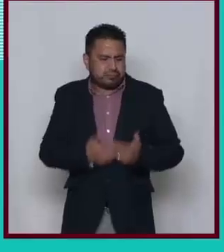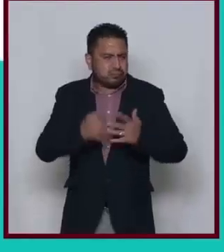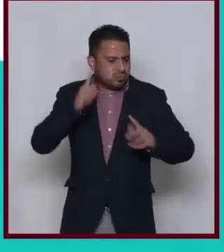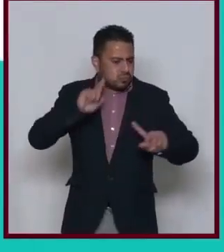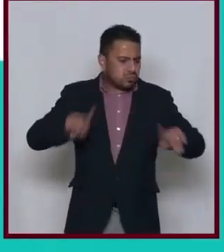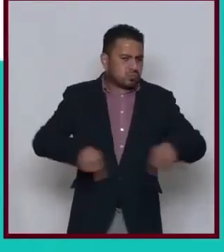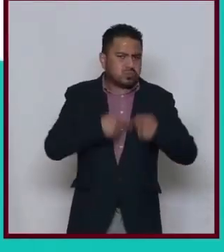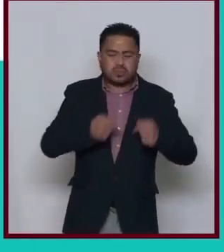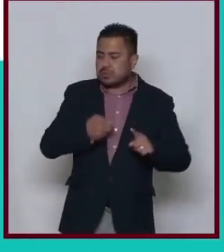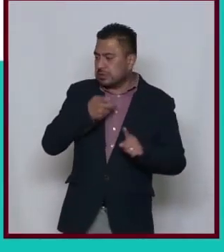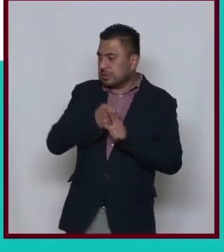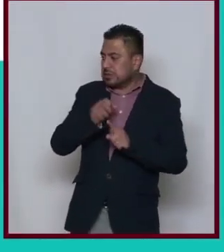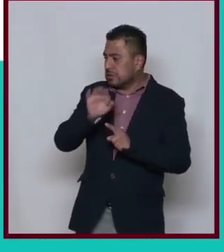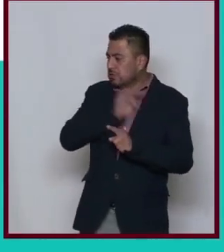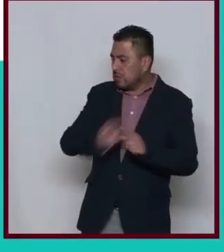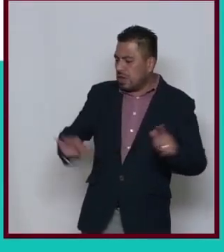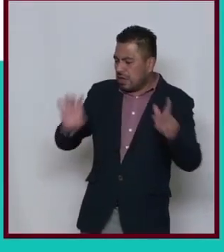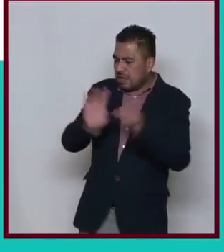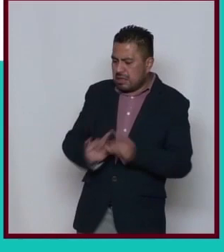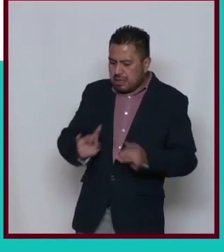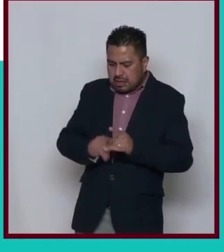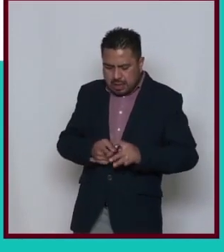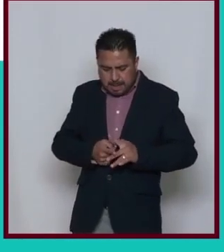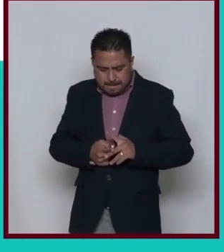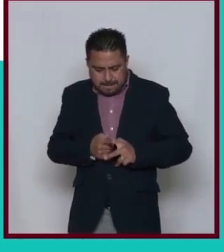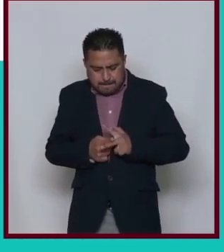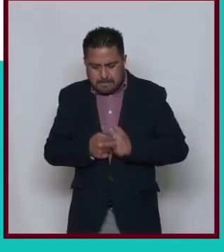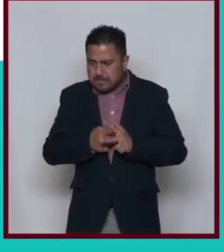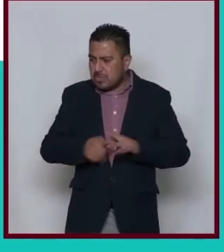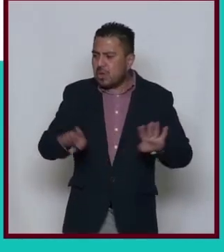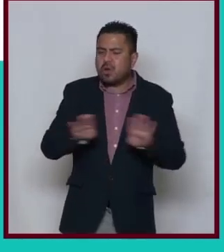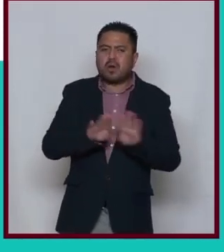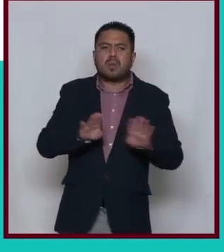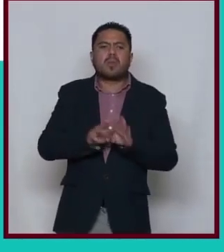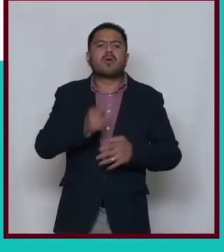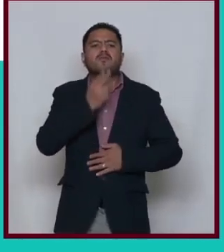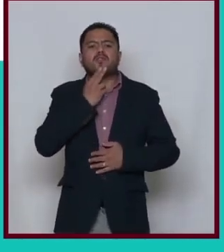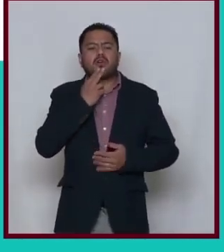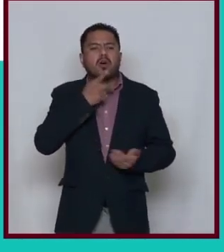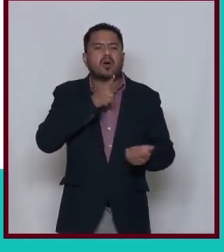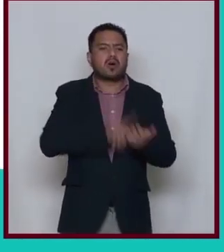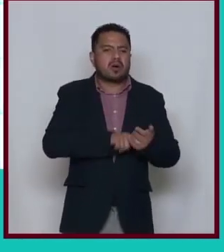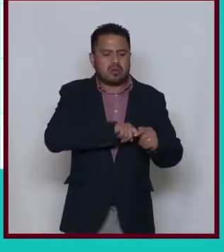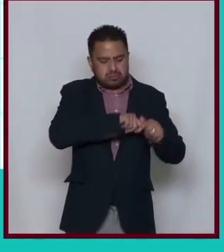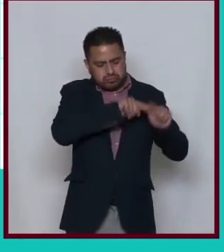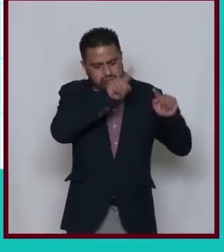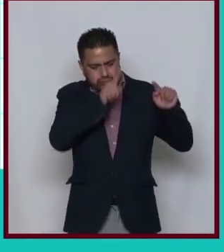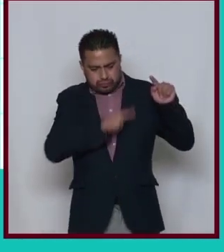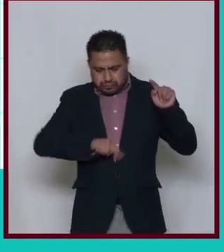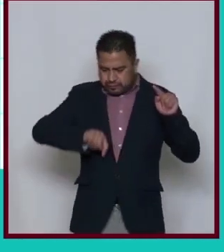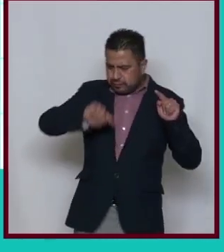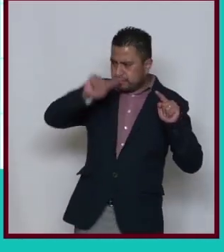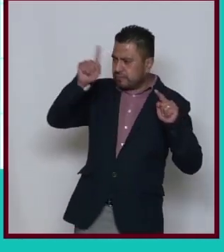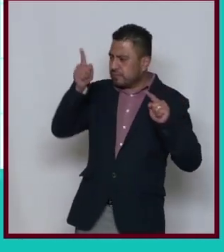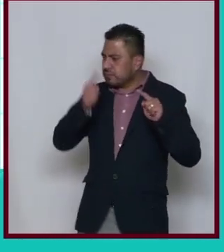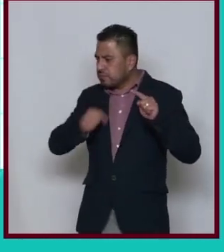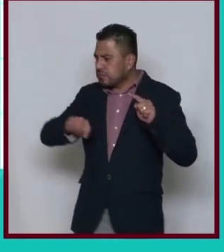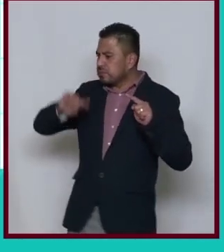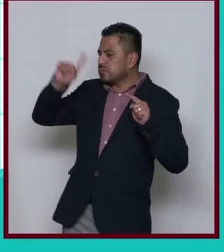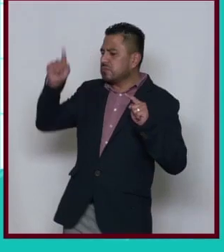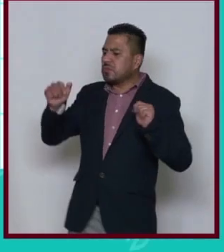música. Esto se puede describir matemáticamente como una función de onda periódica. Podemos describir al sonido